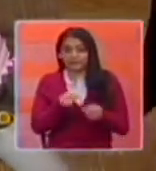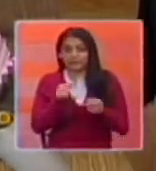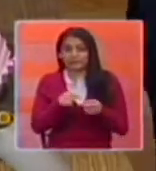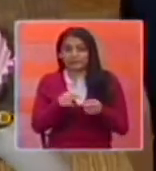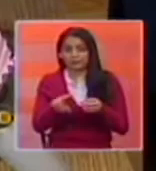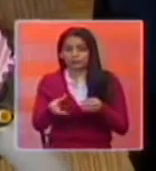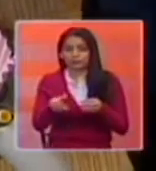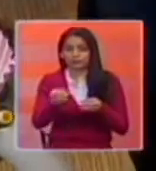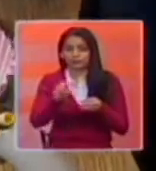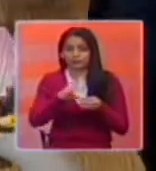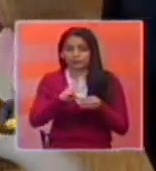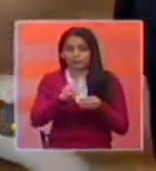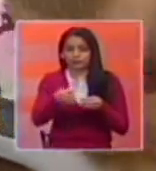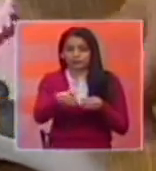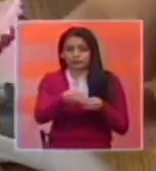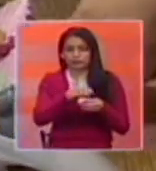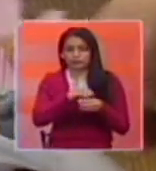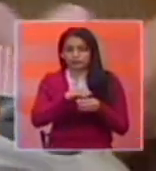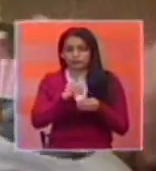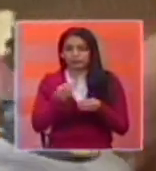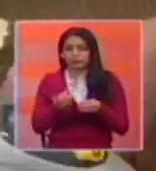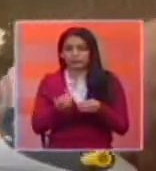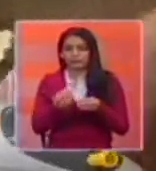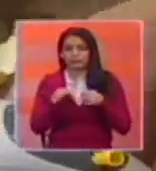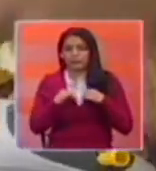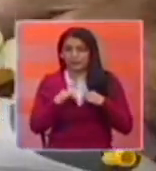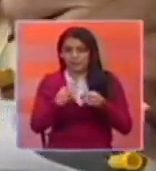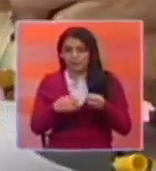Ahí está. Vamos a seguir.